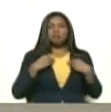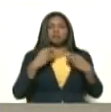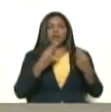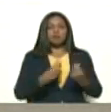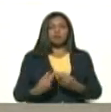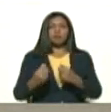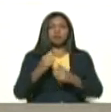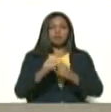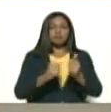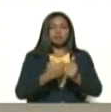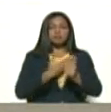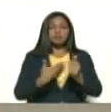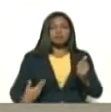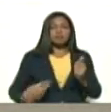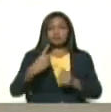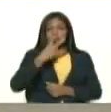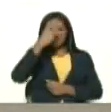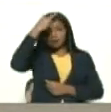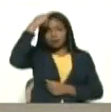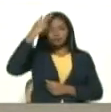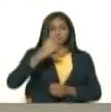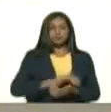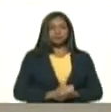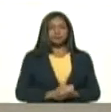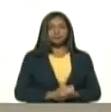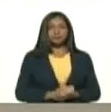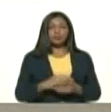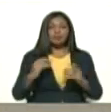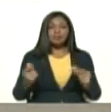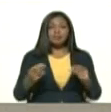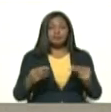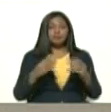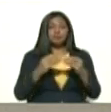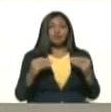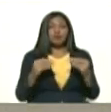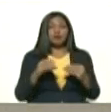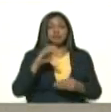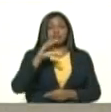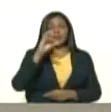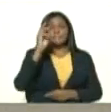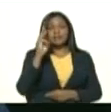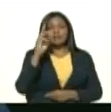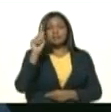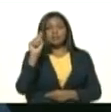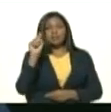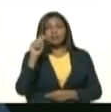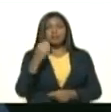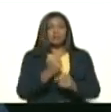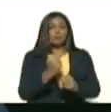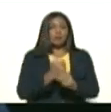aquí está el vicepresidente Tarek, están activados todos los CPT trabajando,